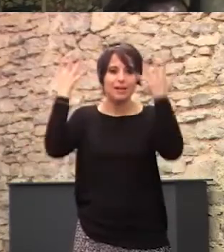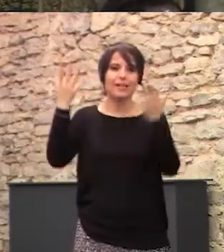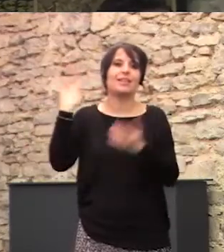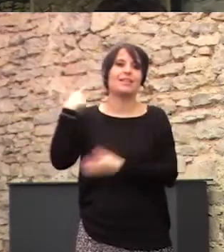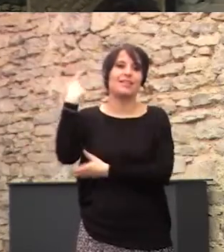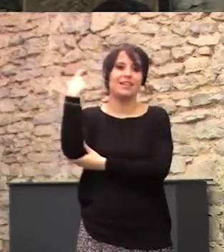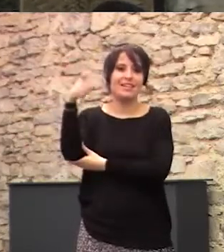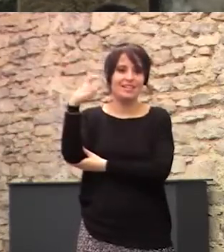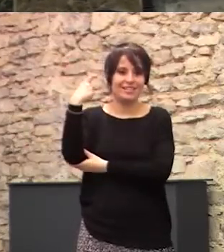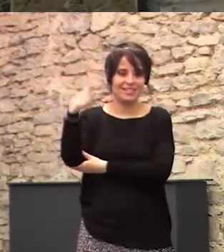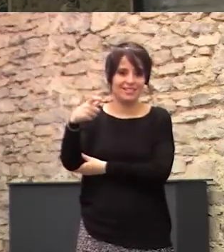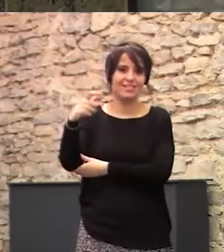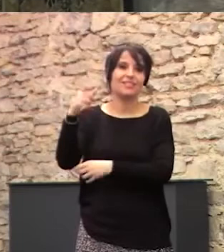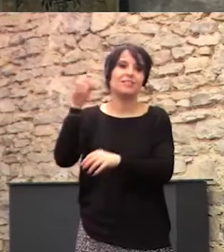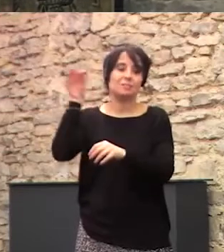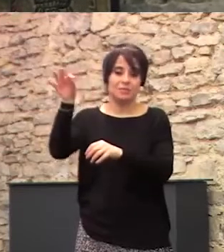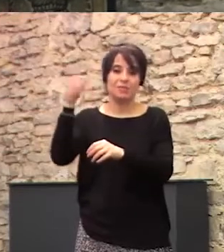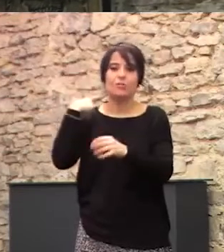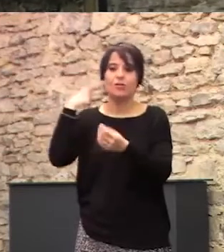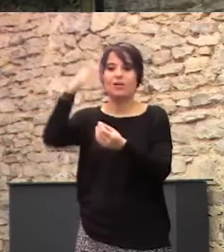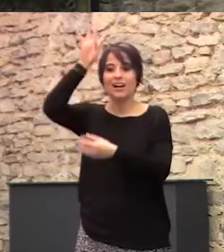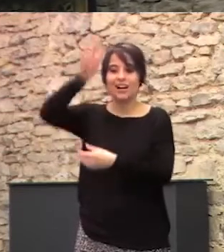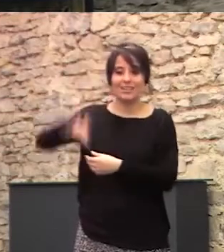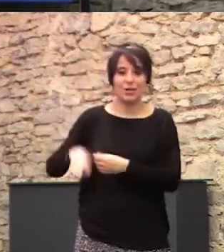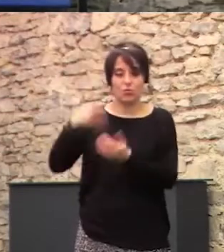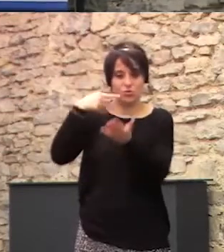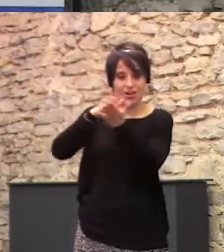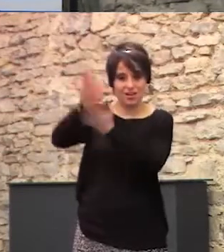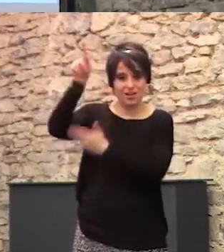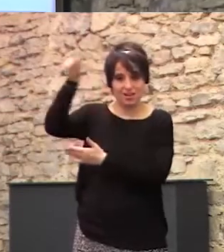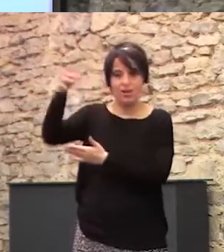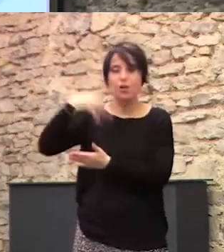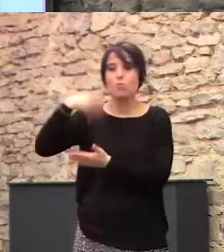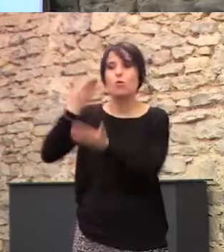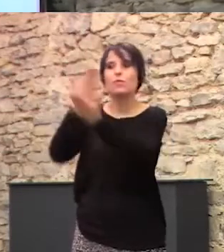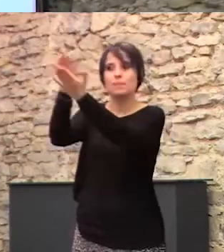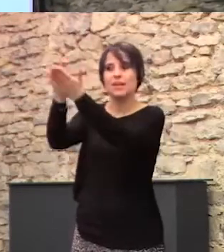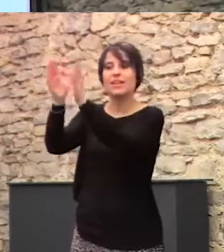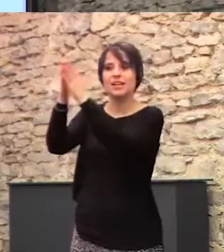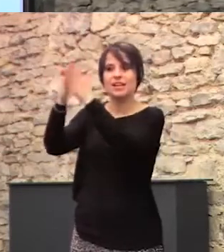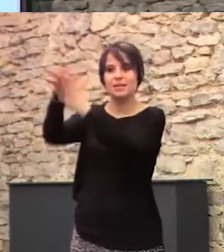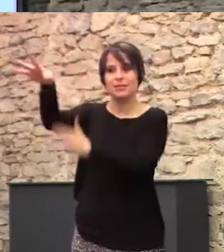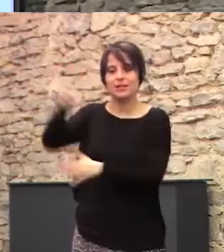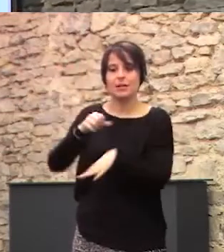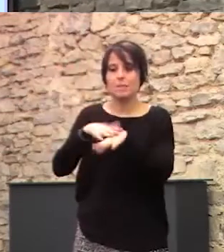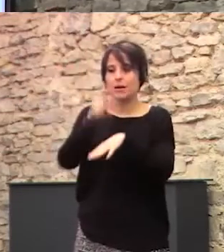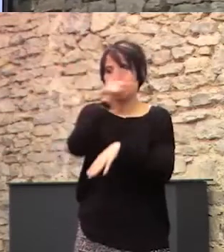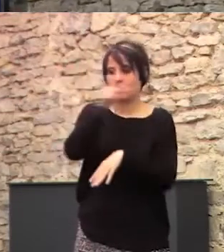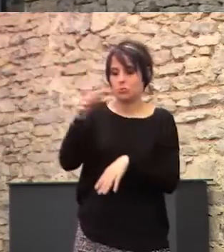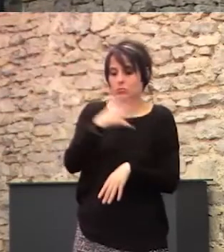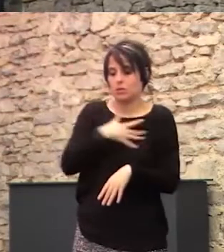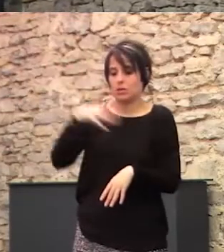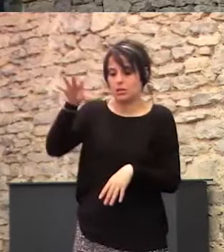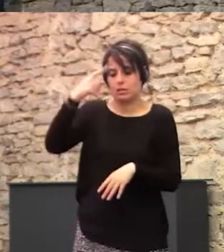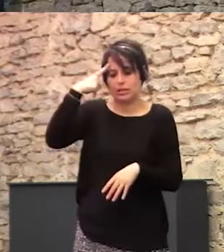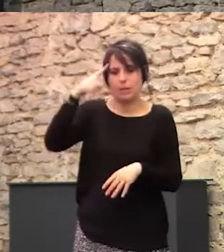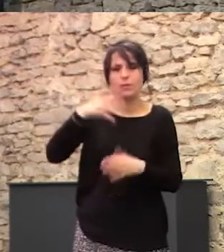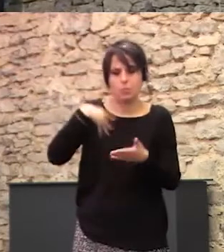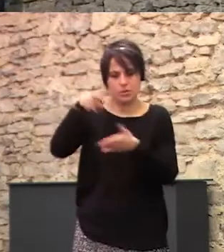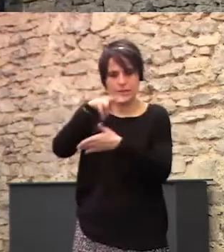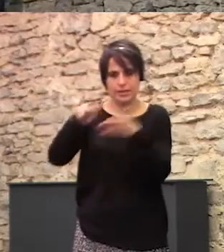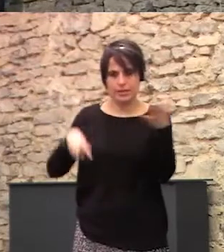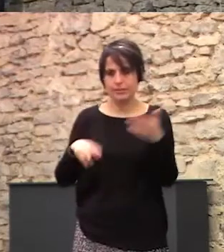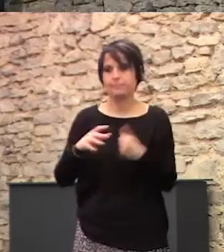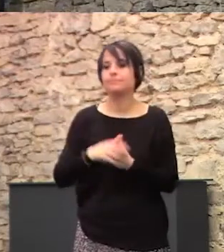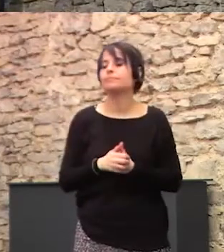que está editado por la Junta Islámica Catalana, que se puede encargar en las librerías para la gente que quiere saber más.